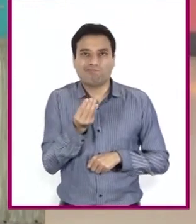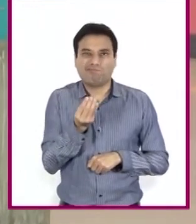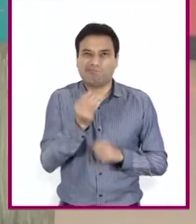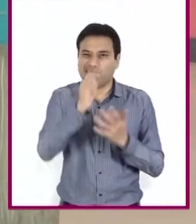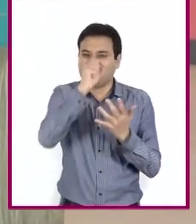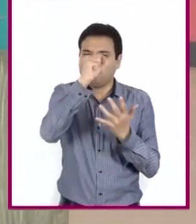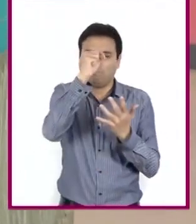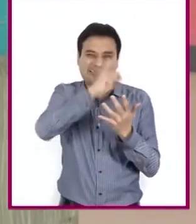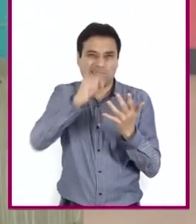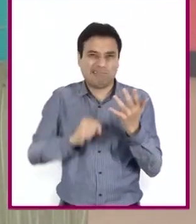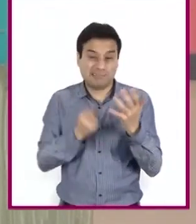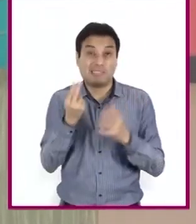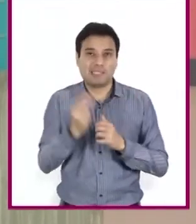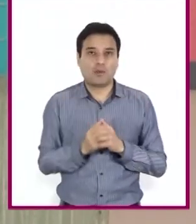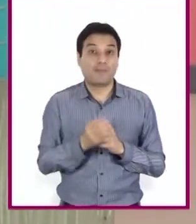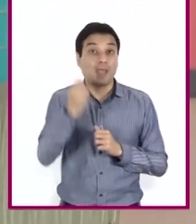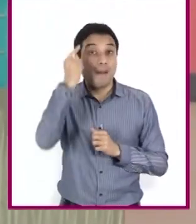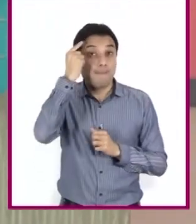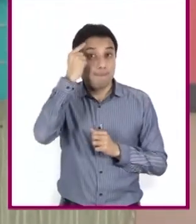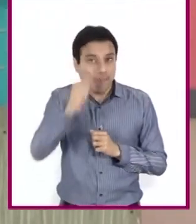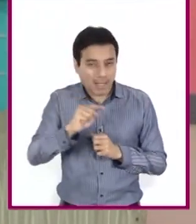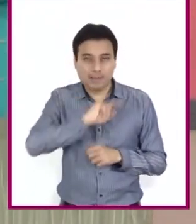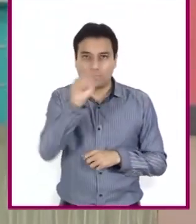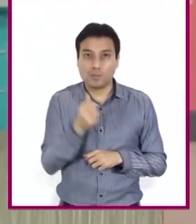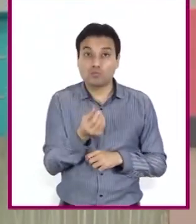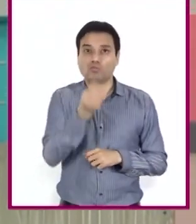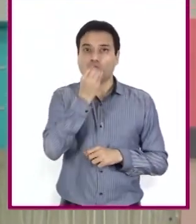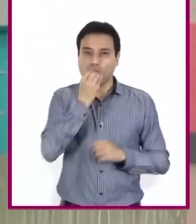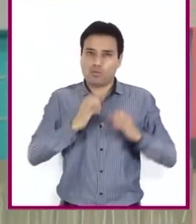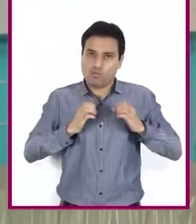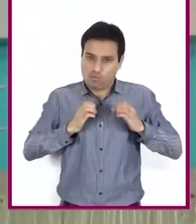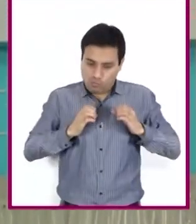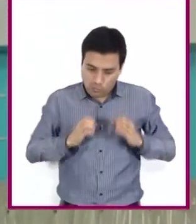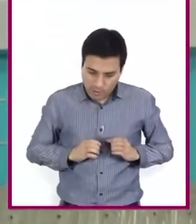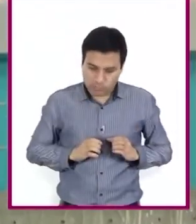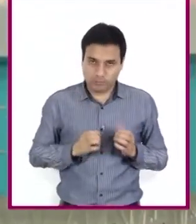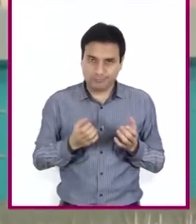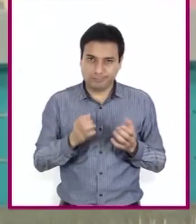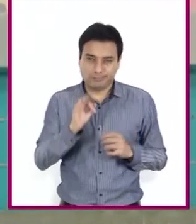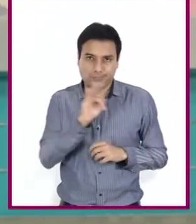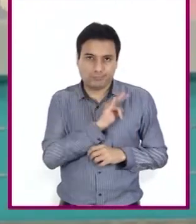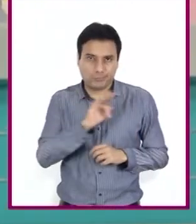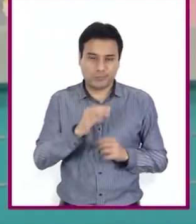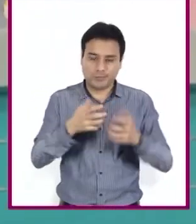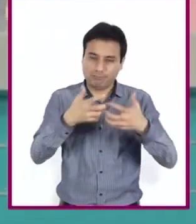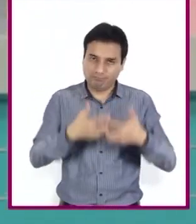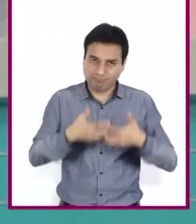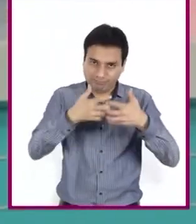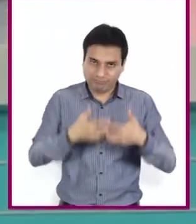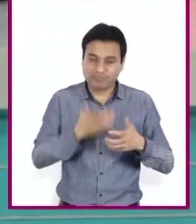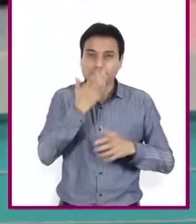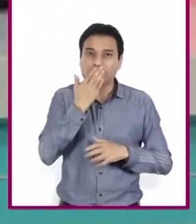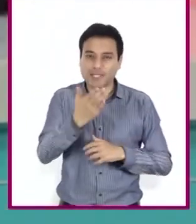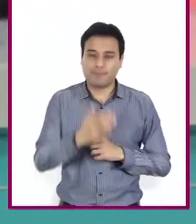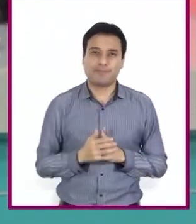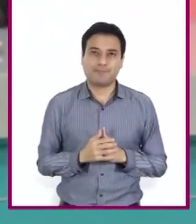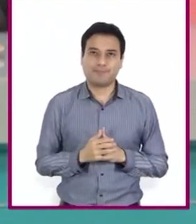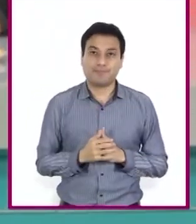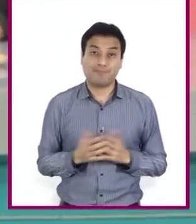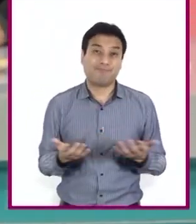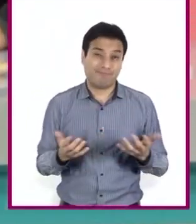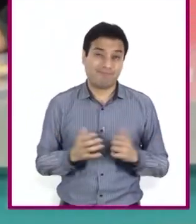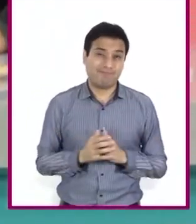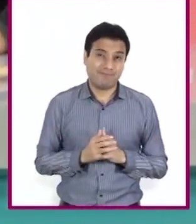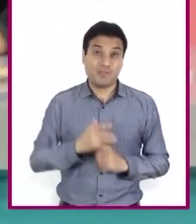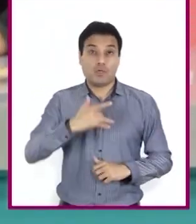específicas para poder ingresar y ser utilizados dentro de las células. Diversas funciones requieren